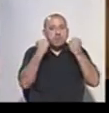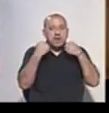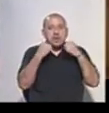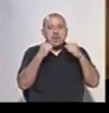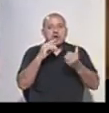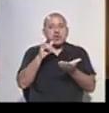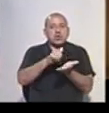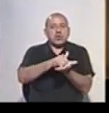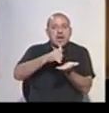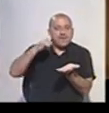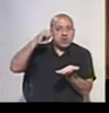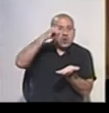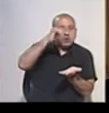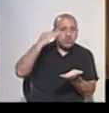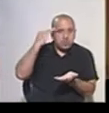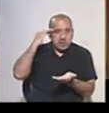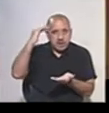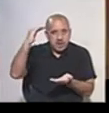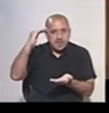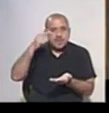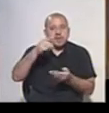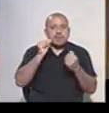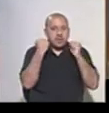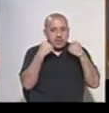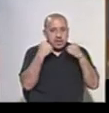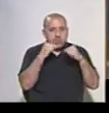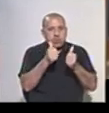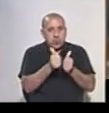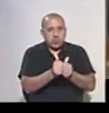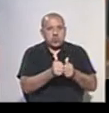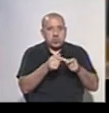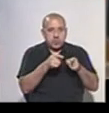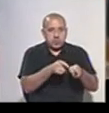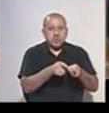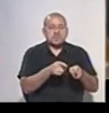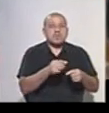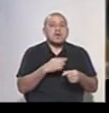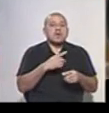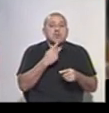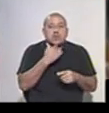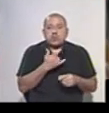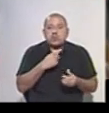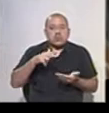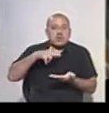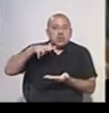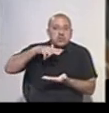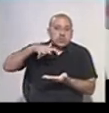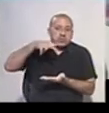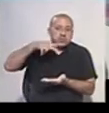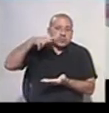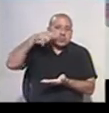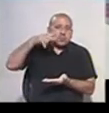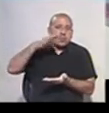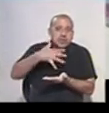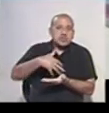Aérea, coordinaciones para, si es el caso, poder evacuar por helicóptero una persona, y